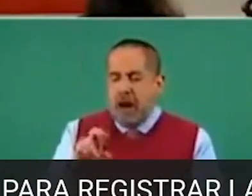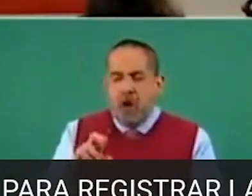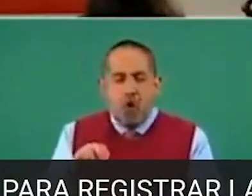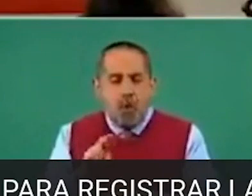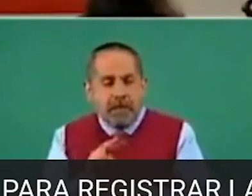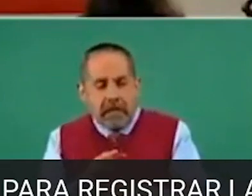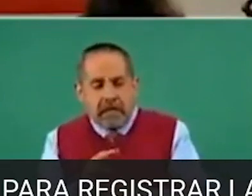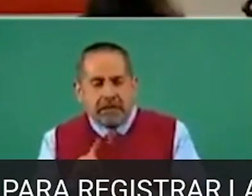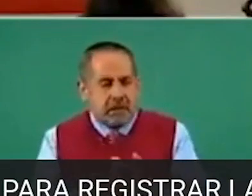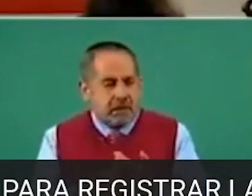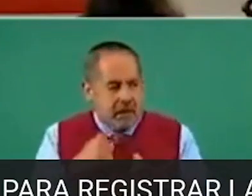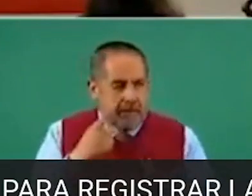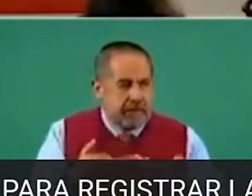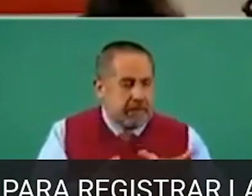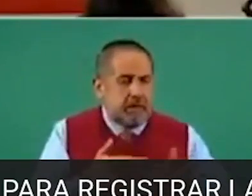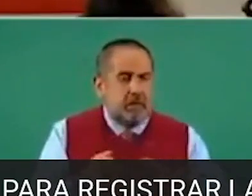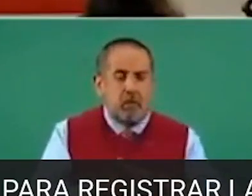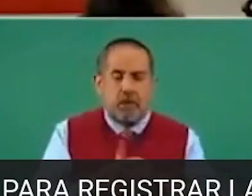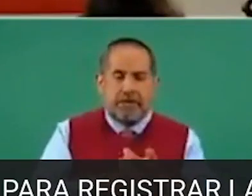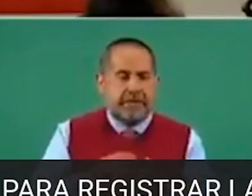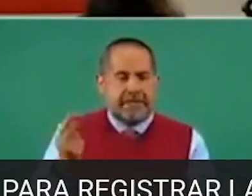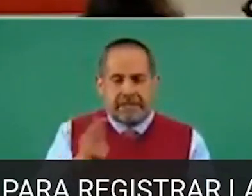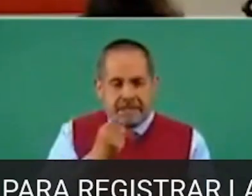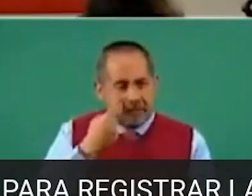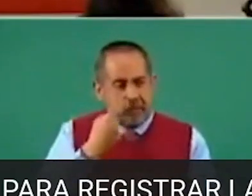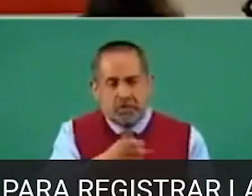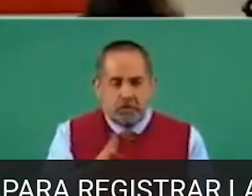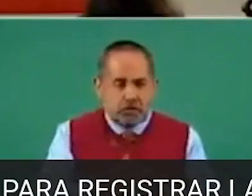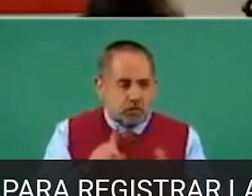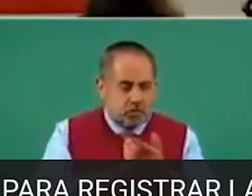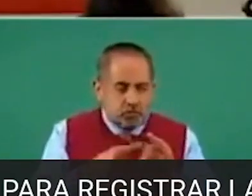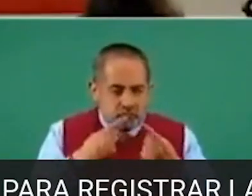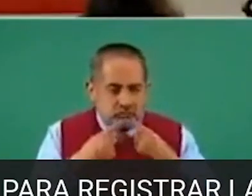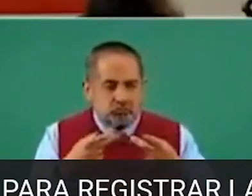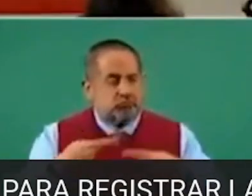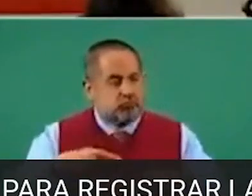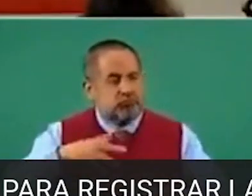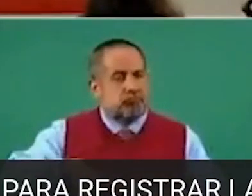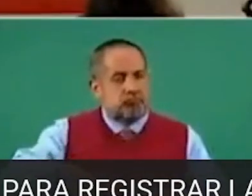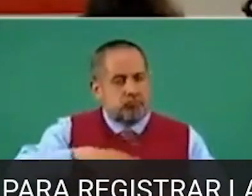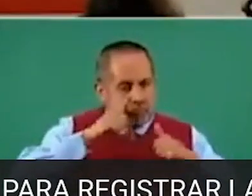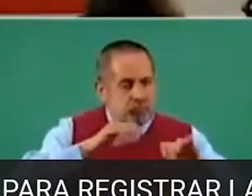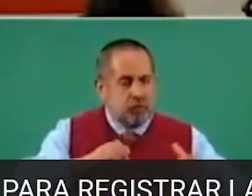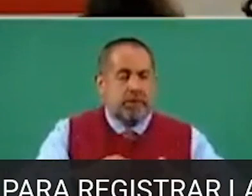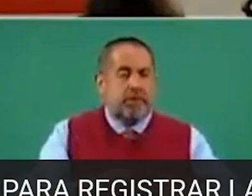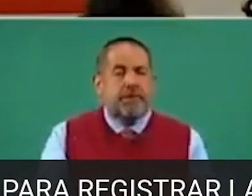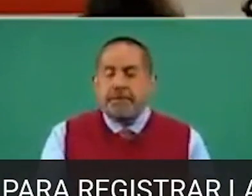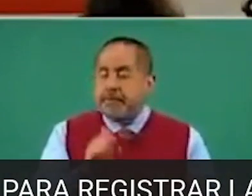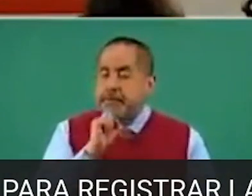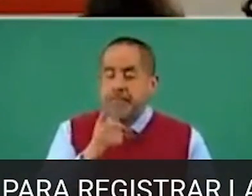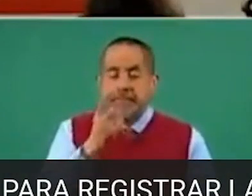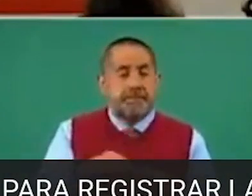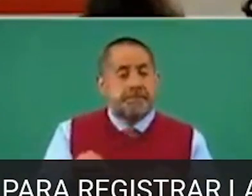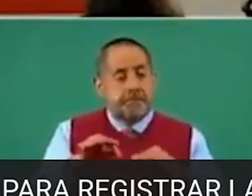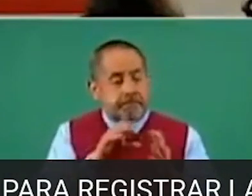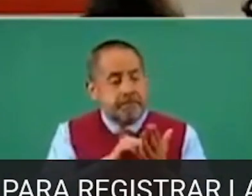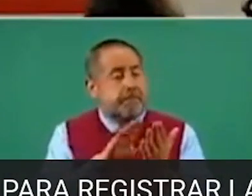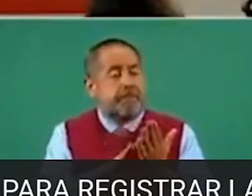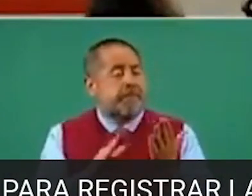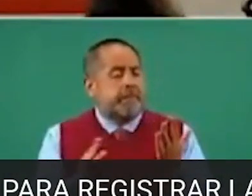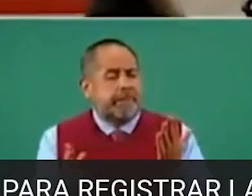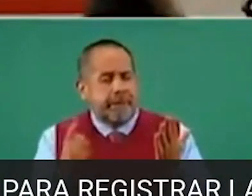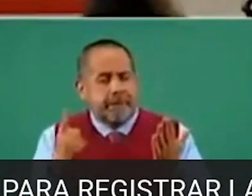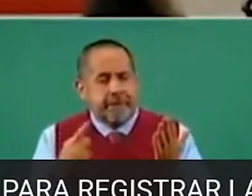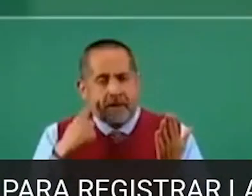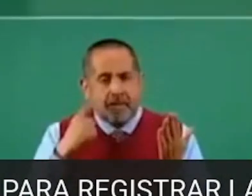los ESAVIs y necesitamos tener un seguimiento de toda la población. También es importante porque nos